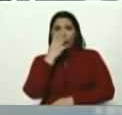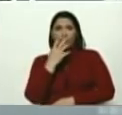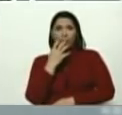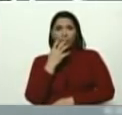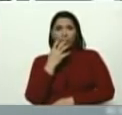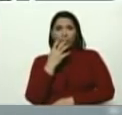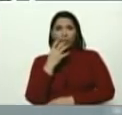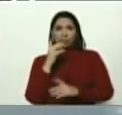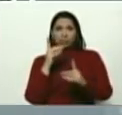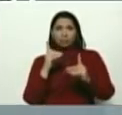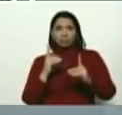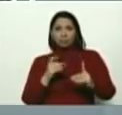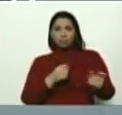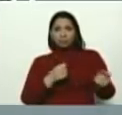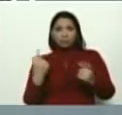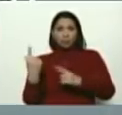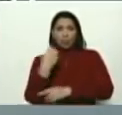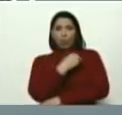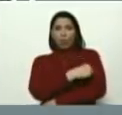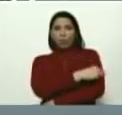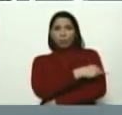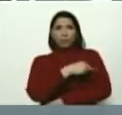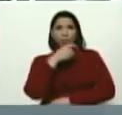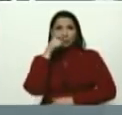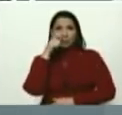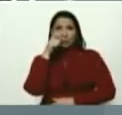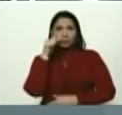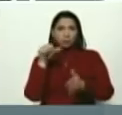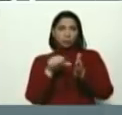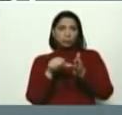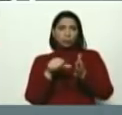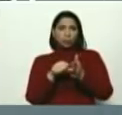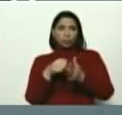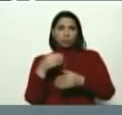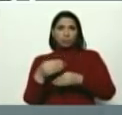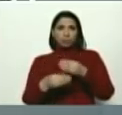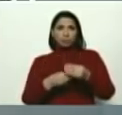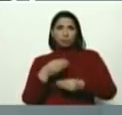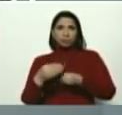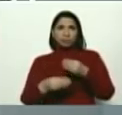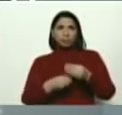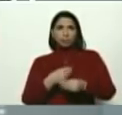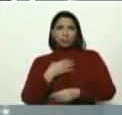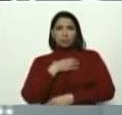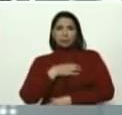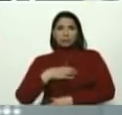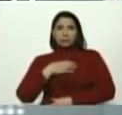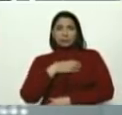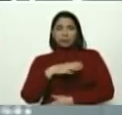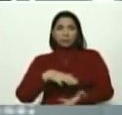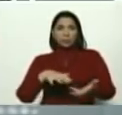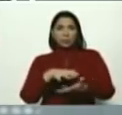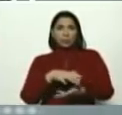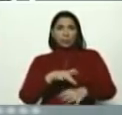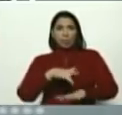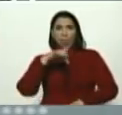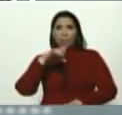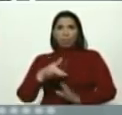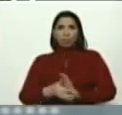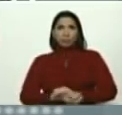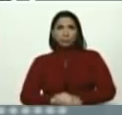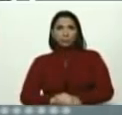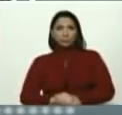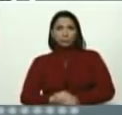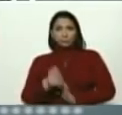se decidió el traslado a un hospital Centinela, donde se le diagnosticó una insuficiencia respiratoria grave.